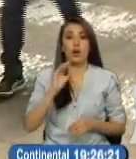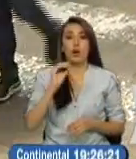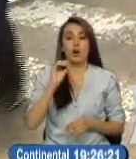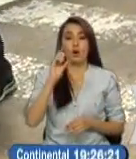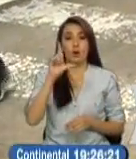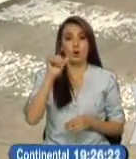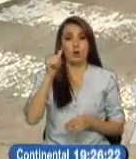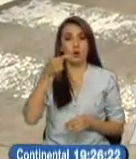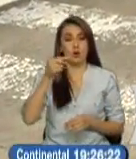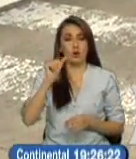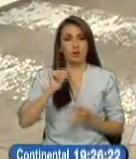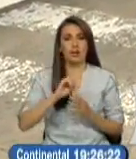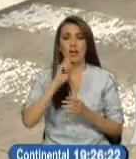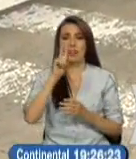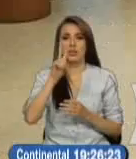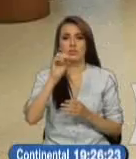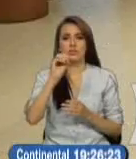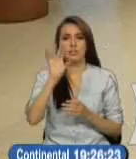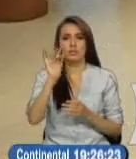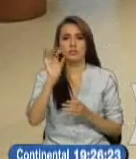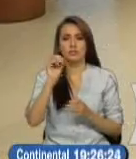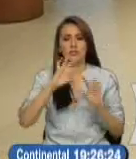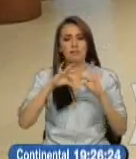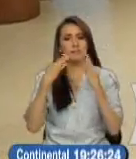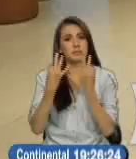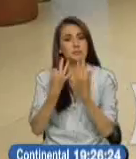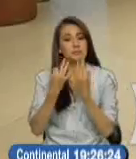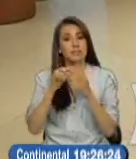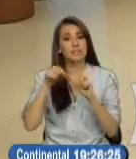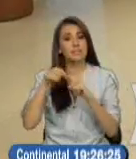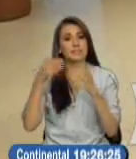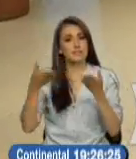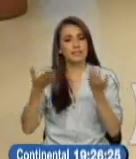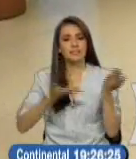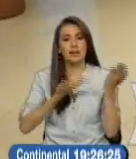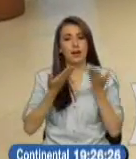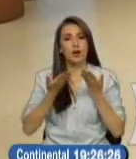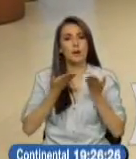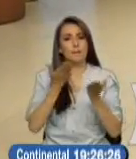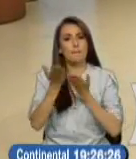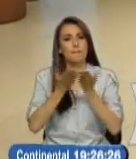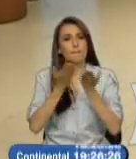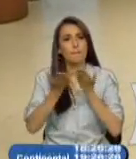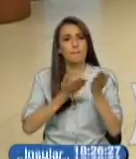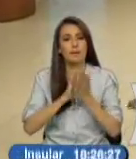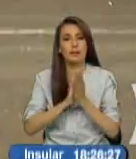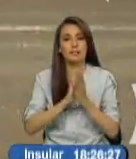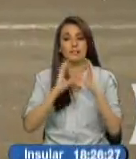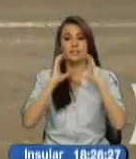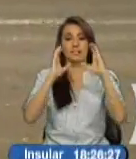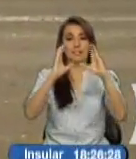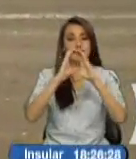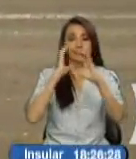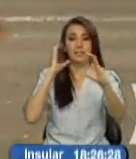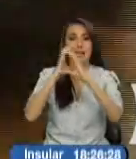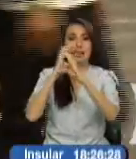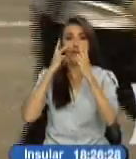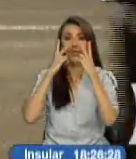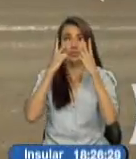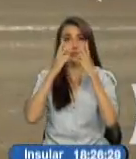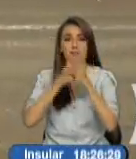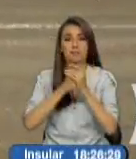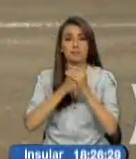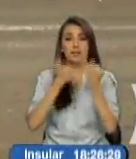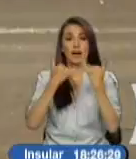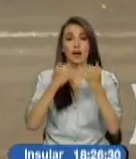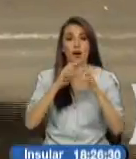las 280 familias quiteñas que ahora prestan sus servicios en el área de limpieza en los terminales terrestres de la capital y en las